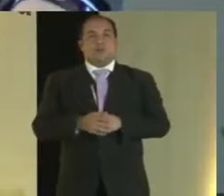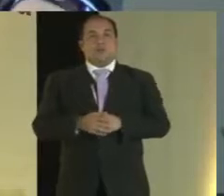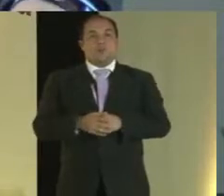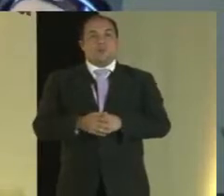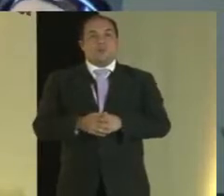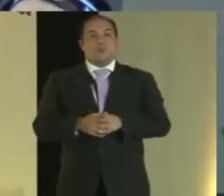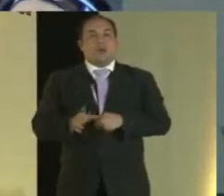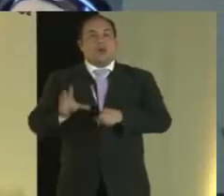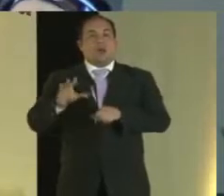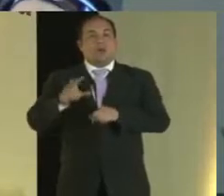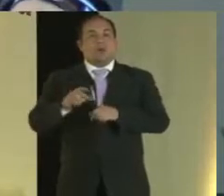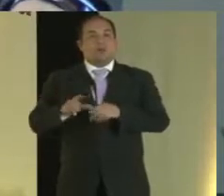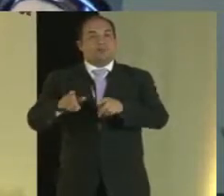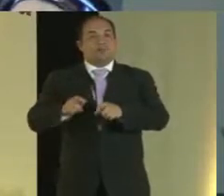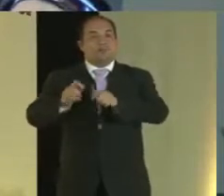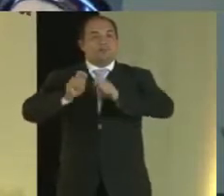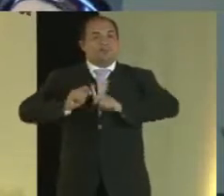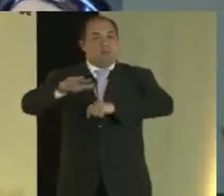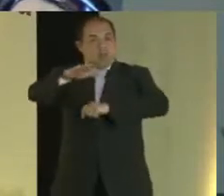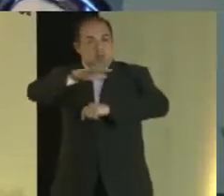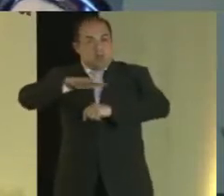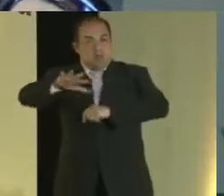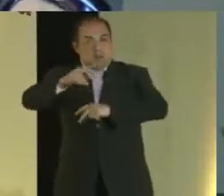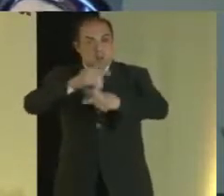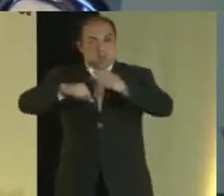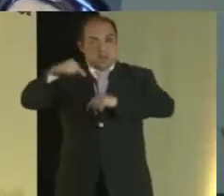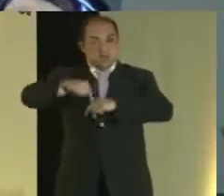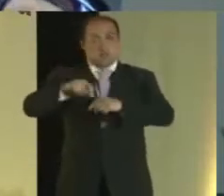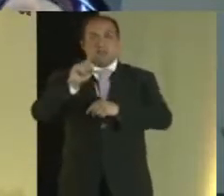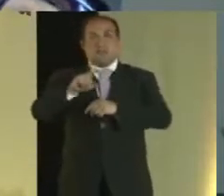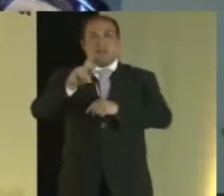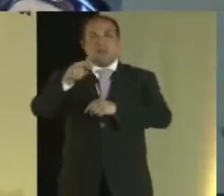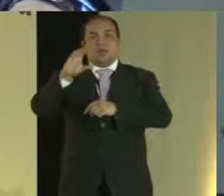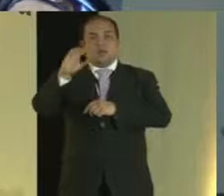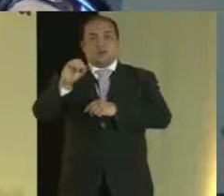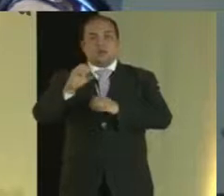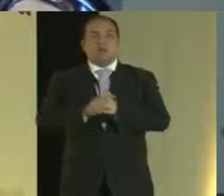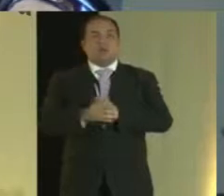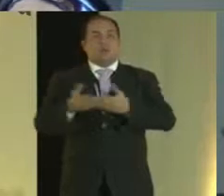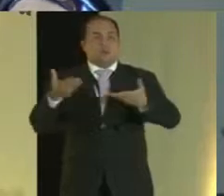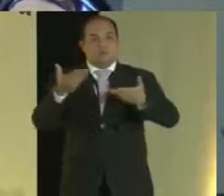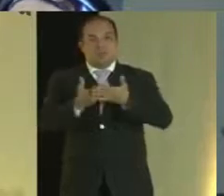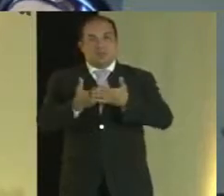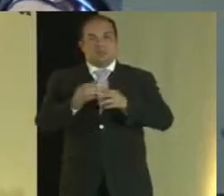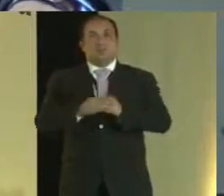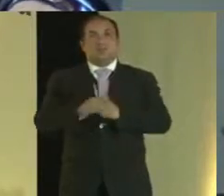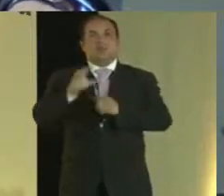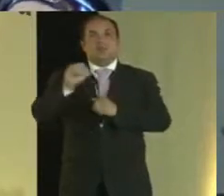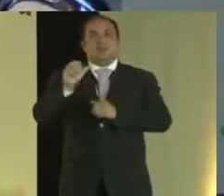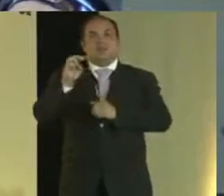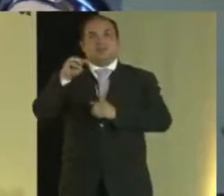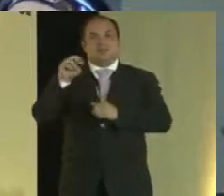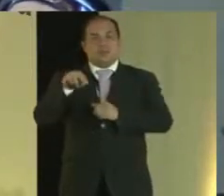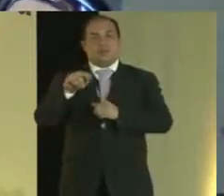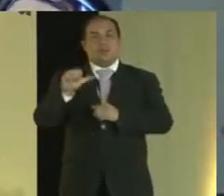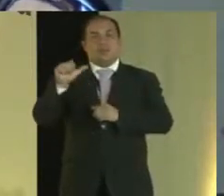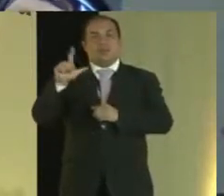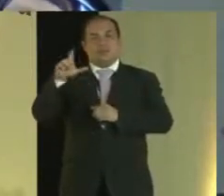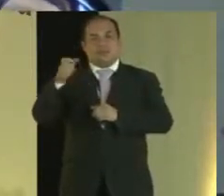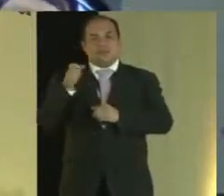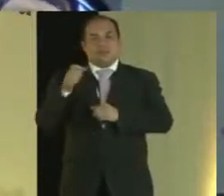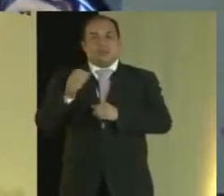aquí. Y desde luego a Paco por su presentación, a Carmen y a Alex por sus